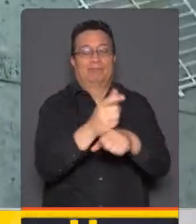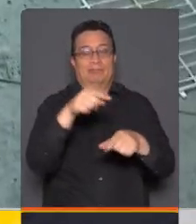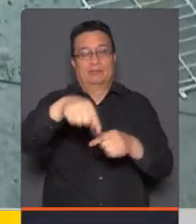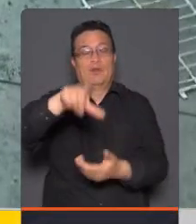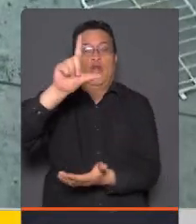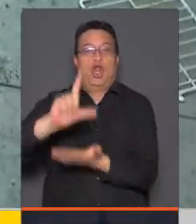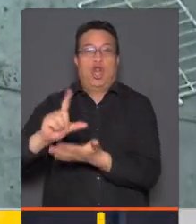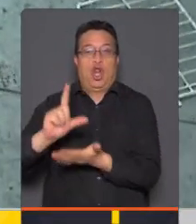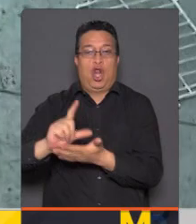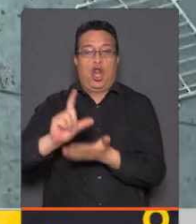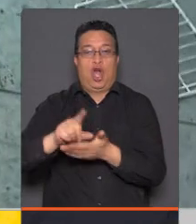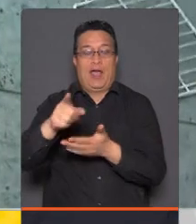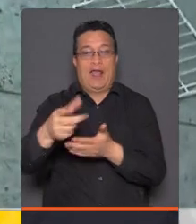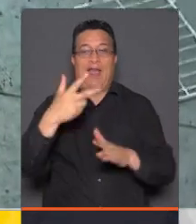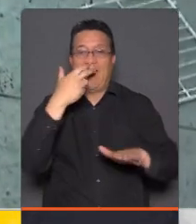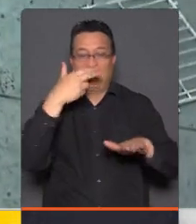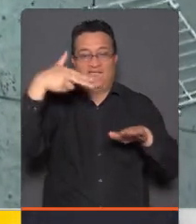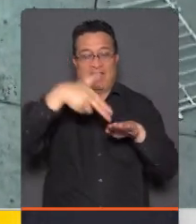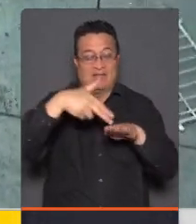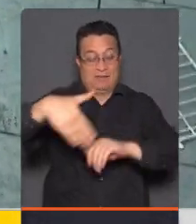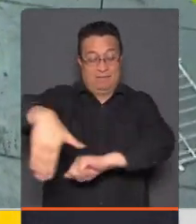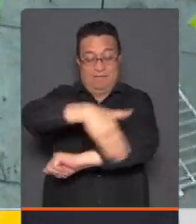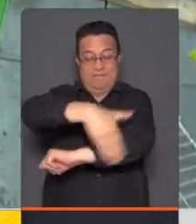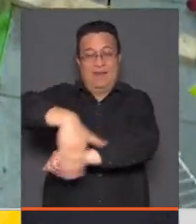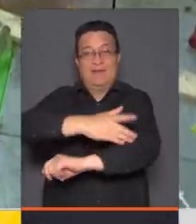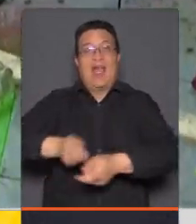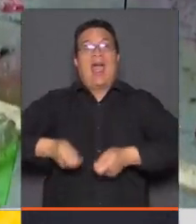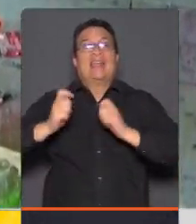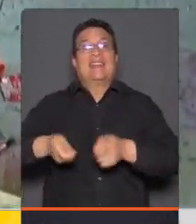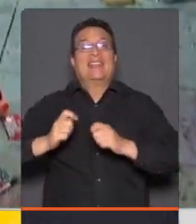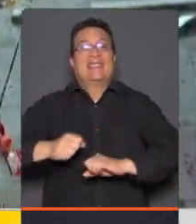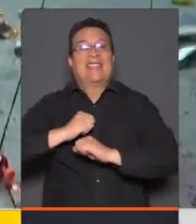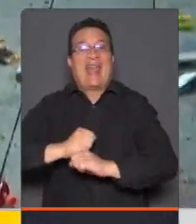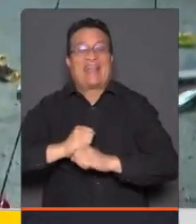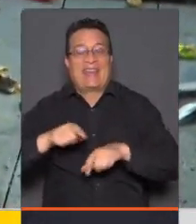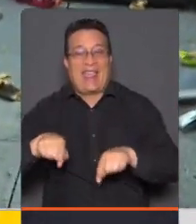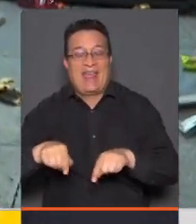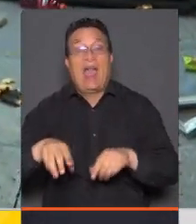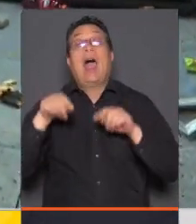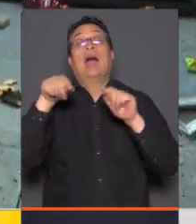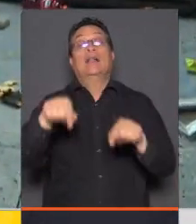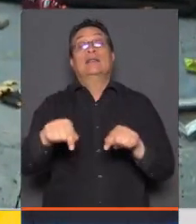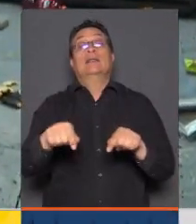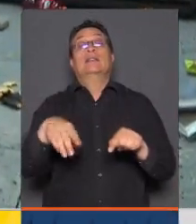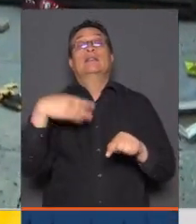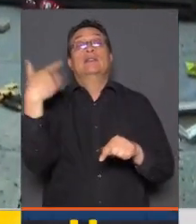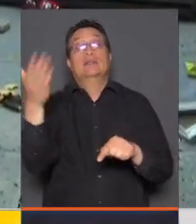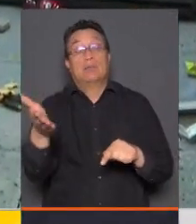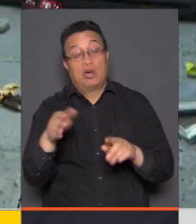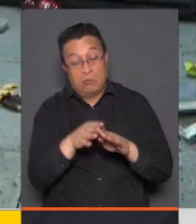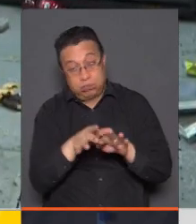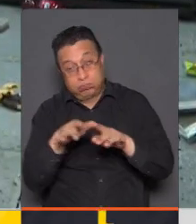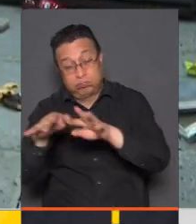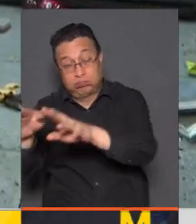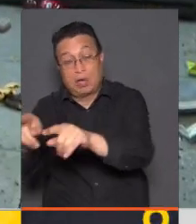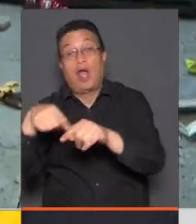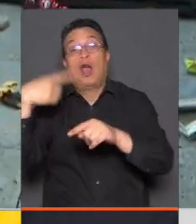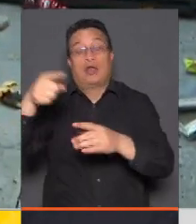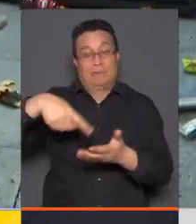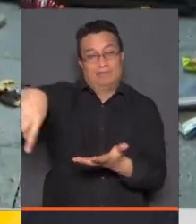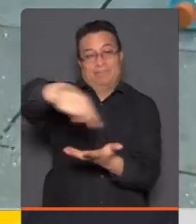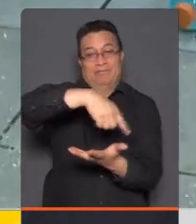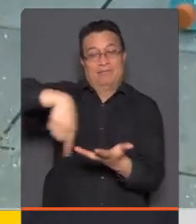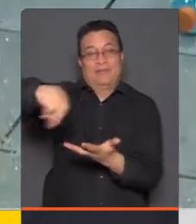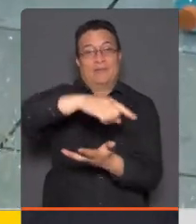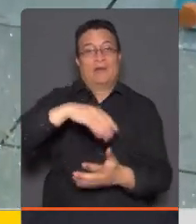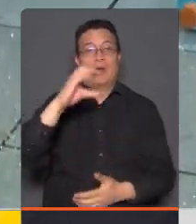local, en este servicentro que se ubica en la avenida Los Carrera. Posteriormente la marcha se dirigió ya hacia el sector de la rotonda Paicaví,